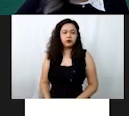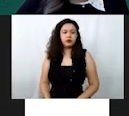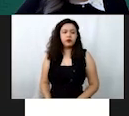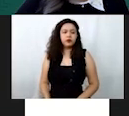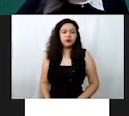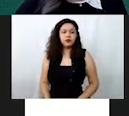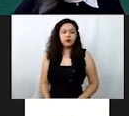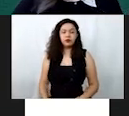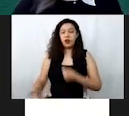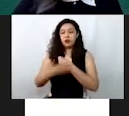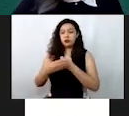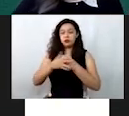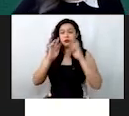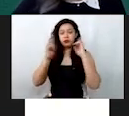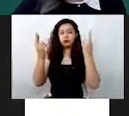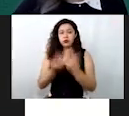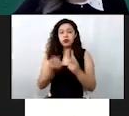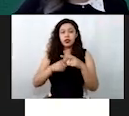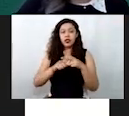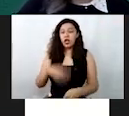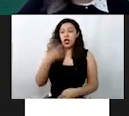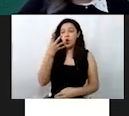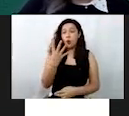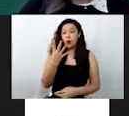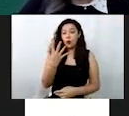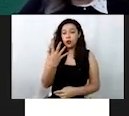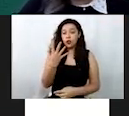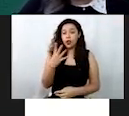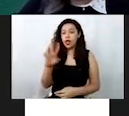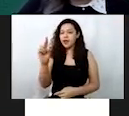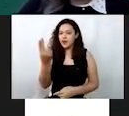La siguiente sesión empieza a partir del 4 de